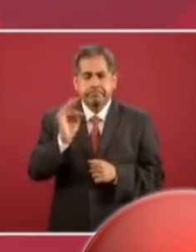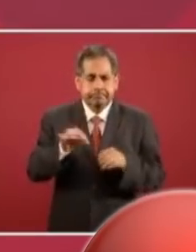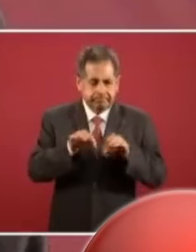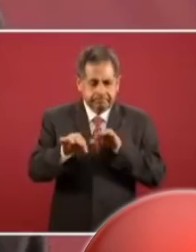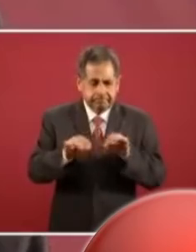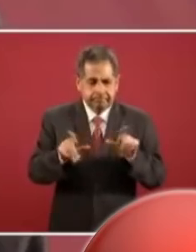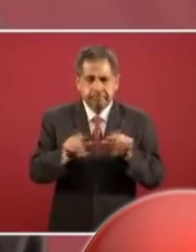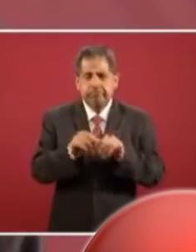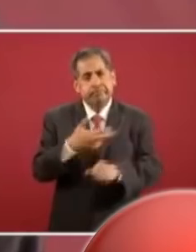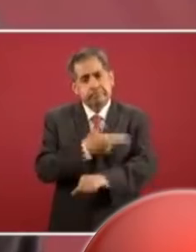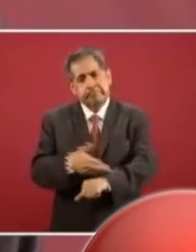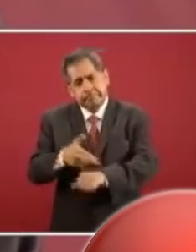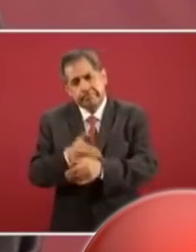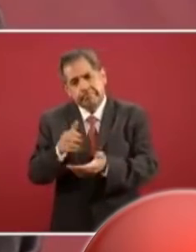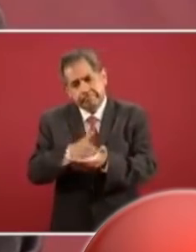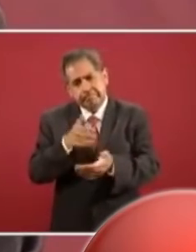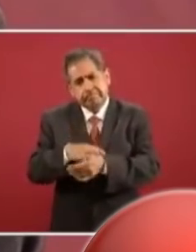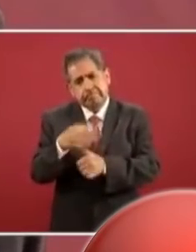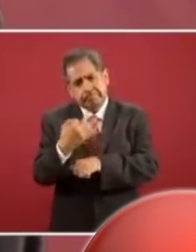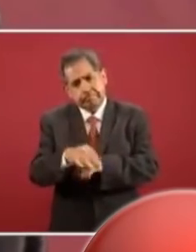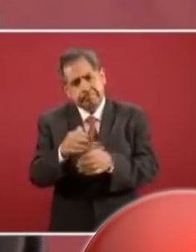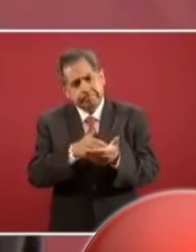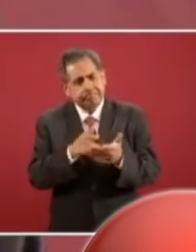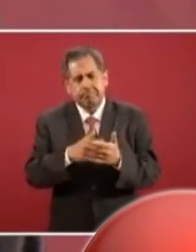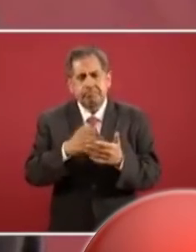simplificar los procedimientos,